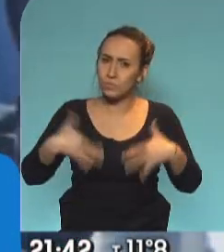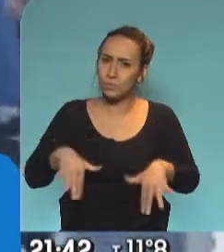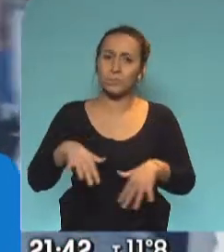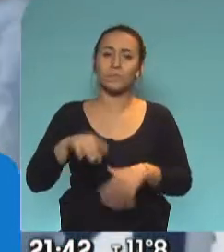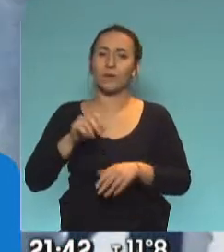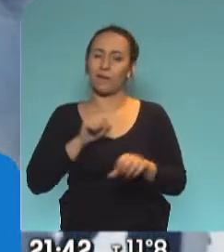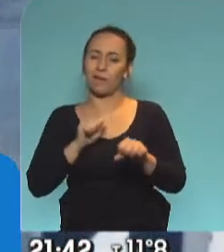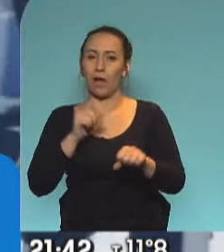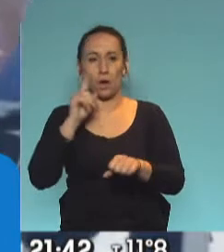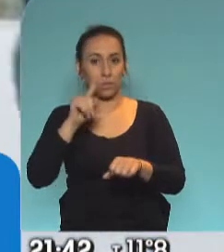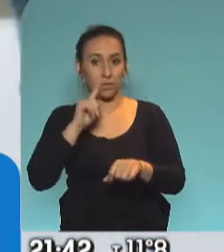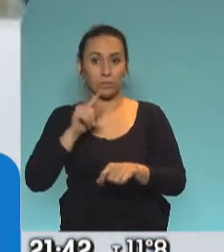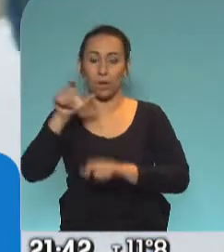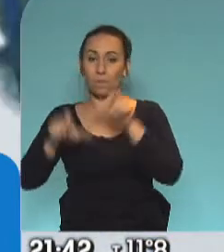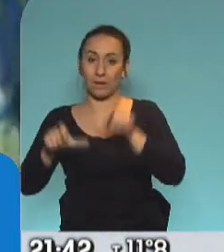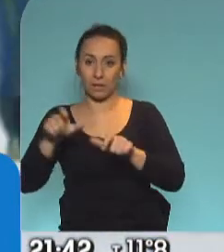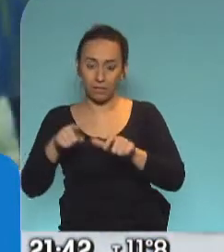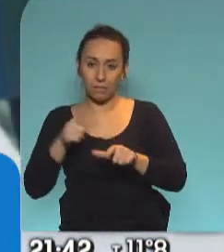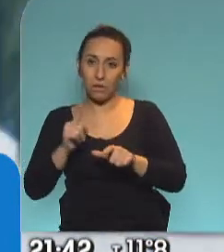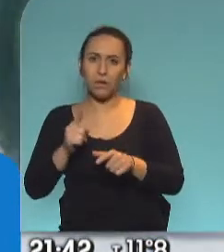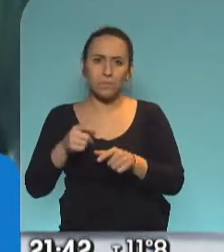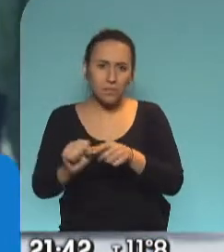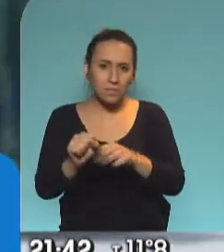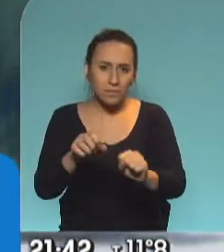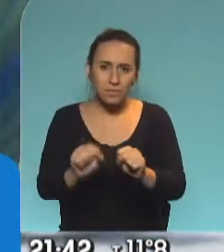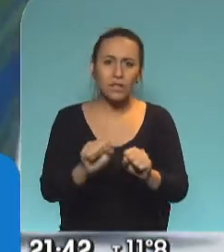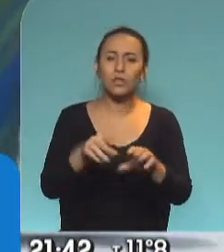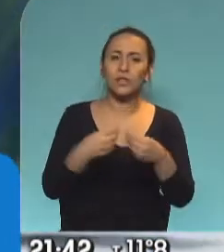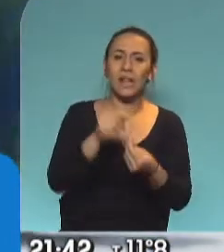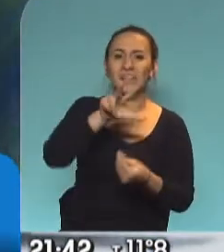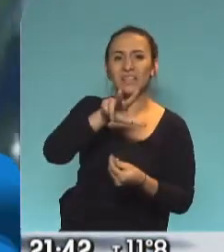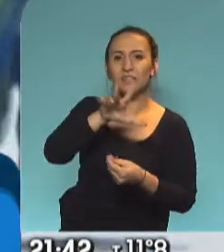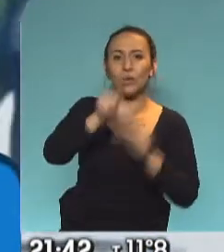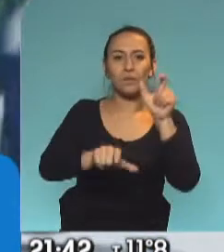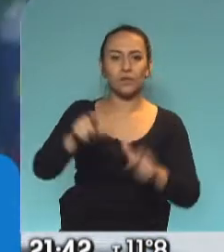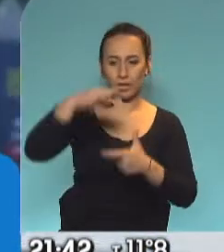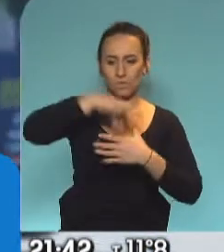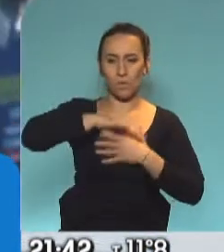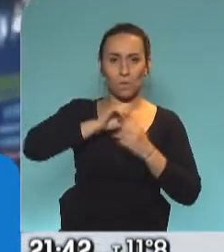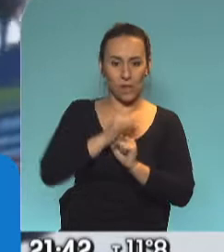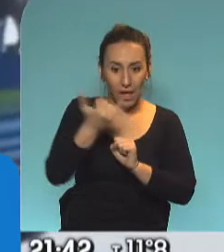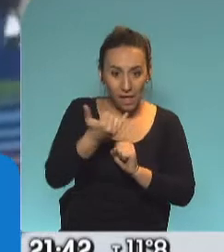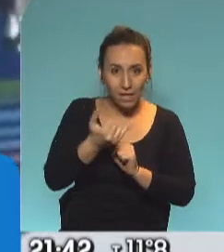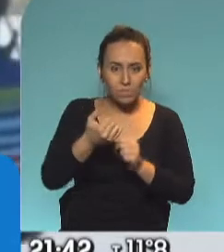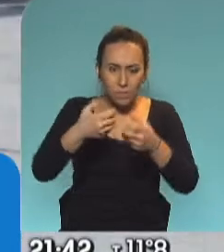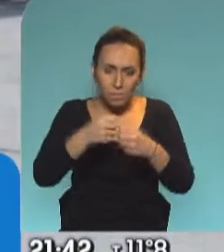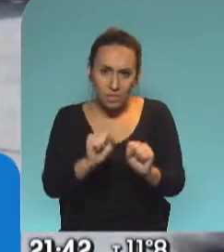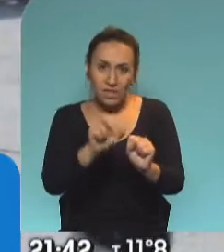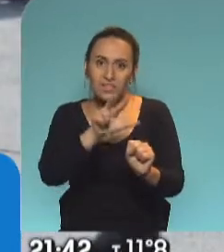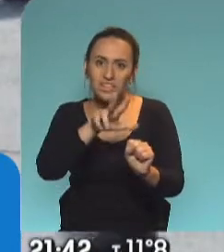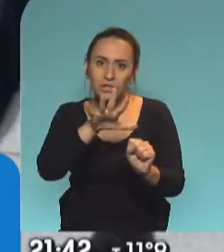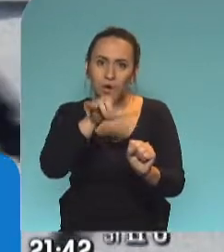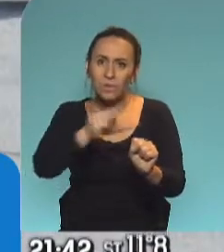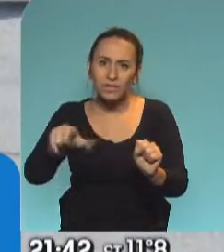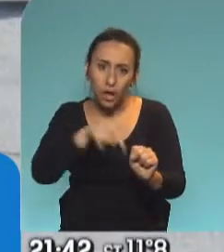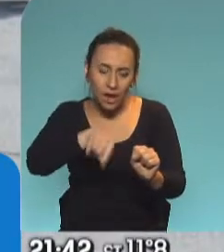solicitantes de asilo, luego de que se detectaran 35 personas contagiadas. Cuando se detectan esas 35 personas,